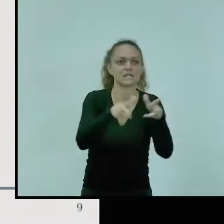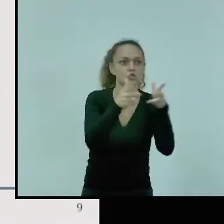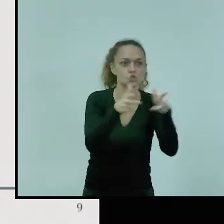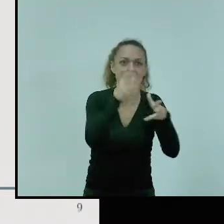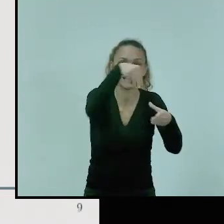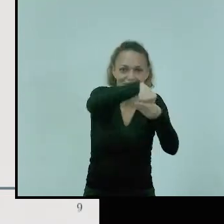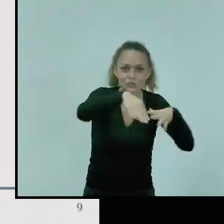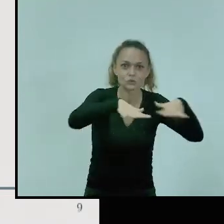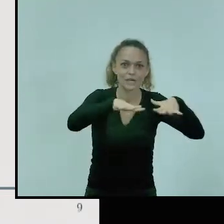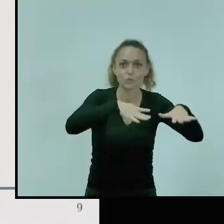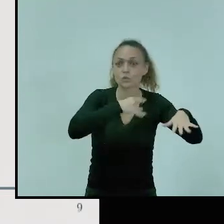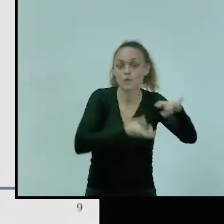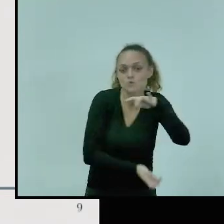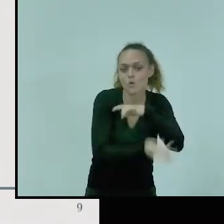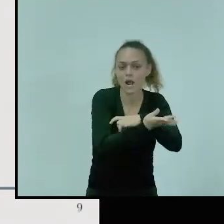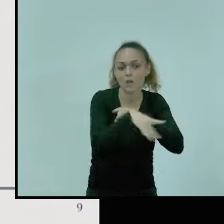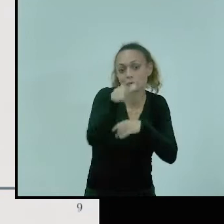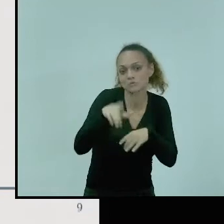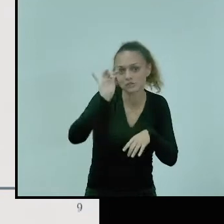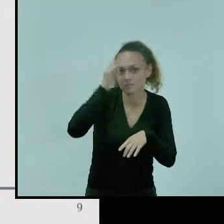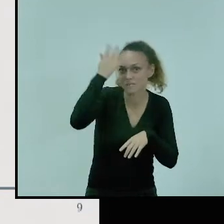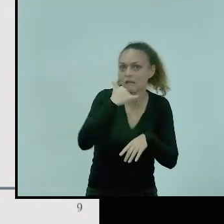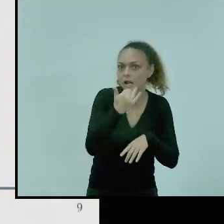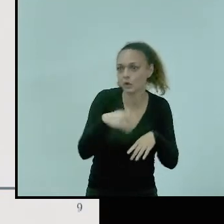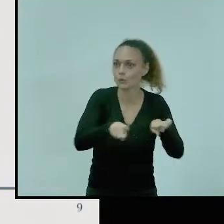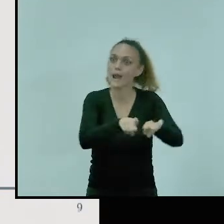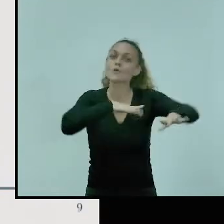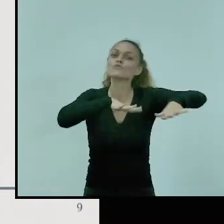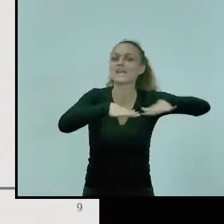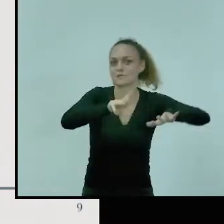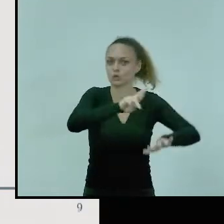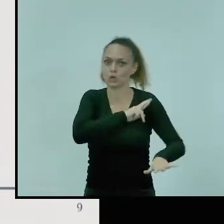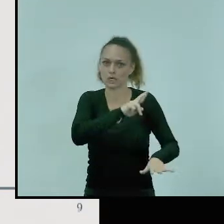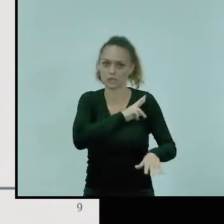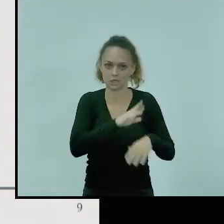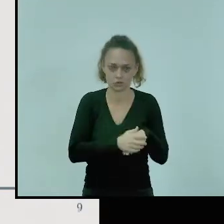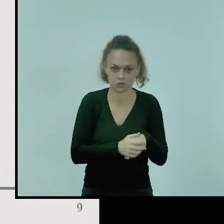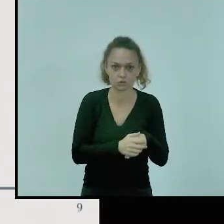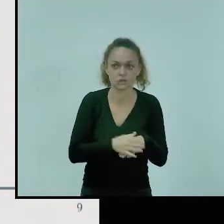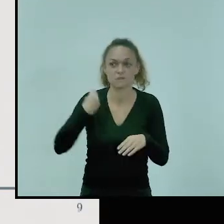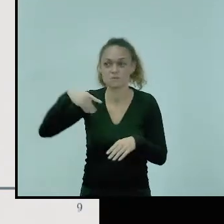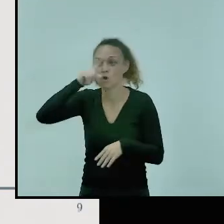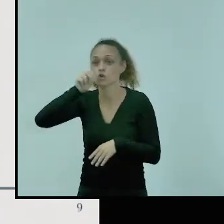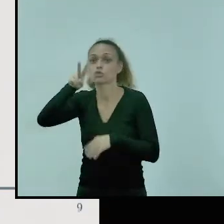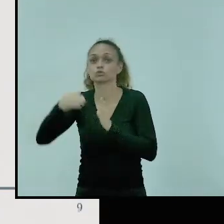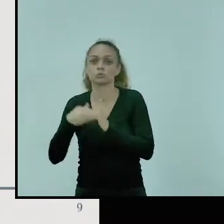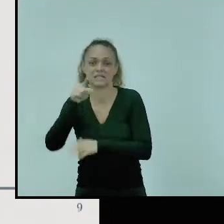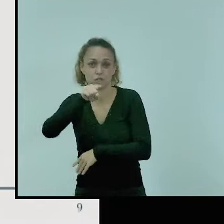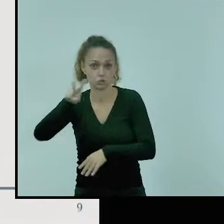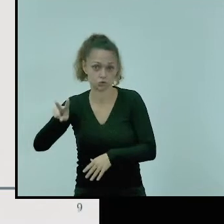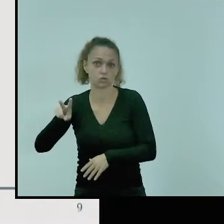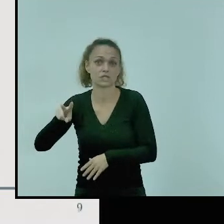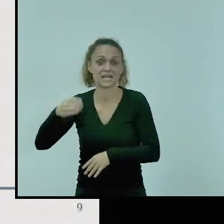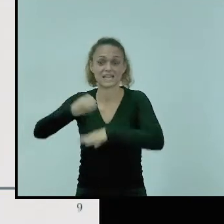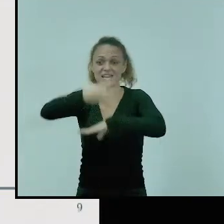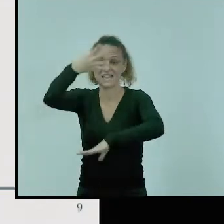ser provocado, puede ser, por ejemplo, un terremoto religioso. En el terremoto de la Emilia-Romagna, en 2012, el mayor número de